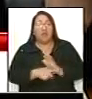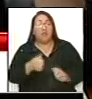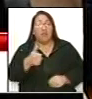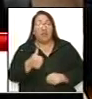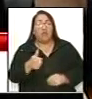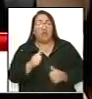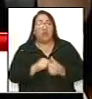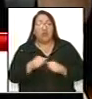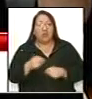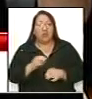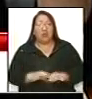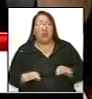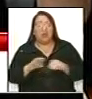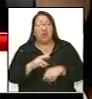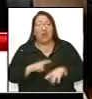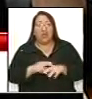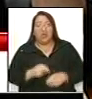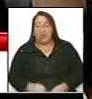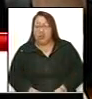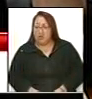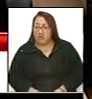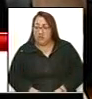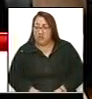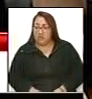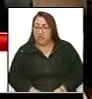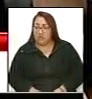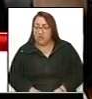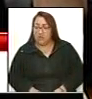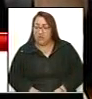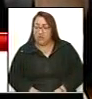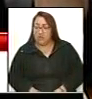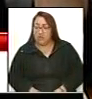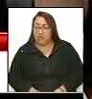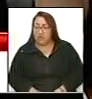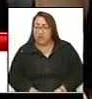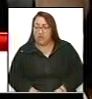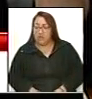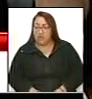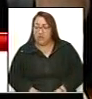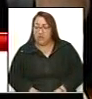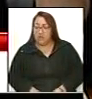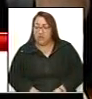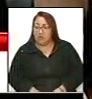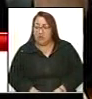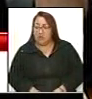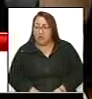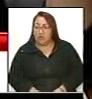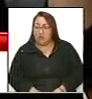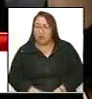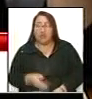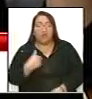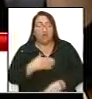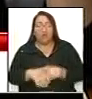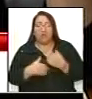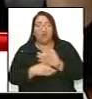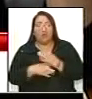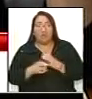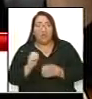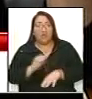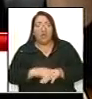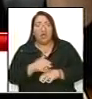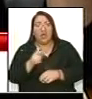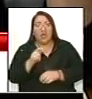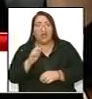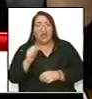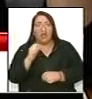dice SADAIC, la Sociedad Argentina de Autores, es la que va a recaudar, aquí no. Aquí pueden formarse todas las sociedades de autores que quieran o de artistas, en